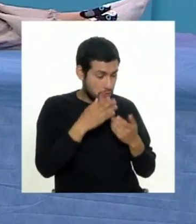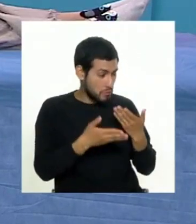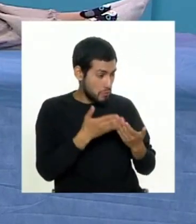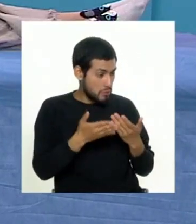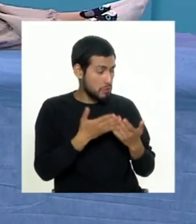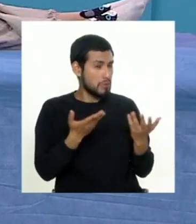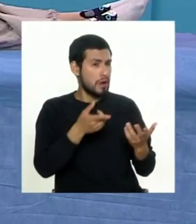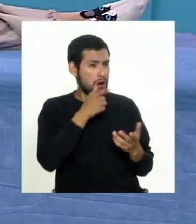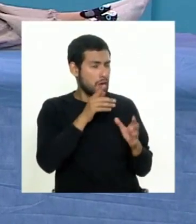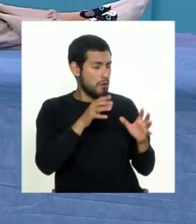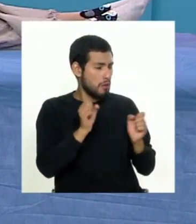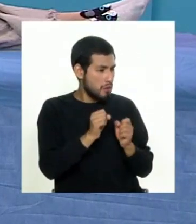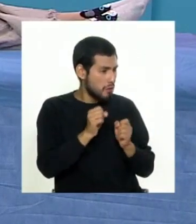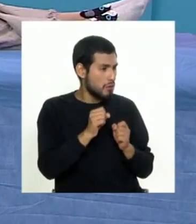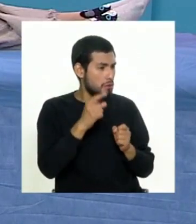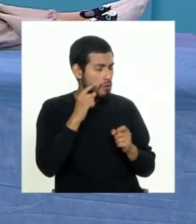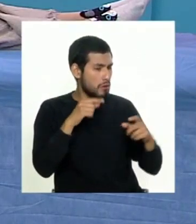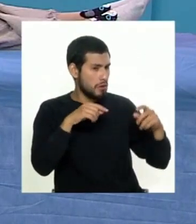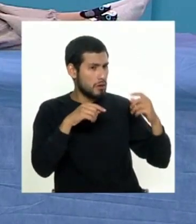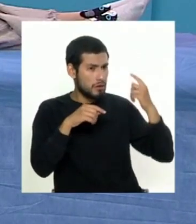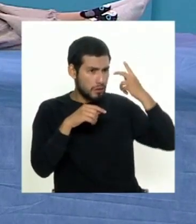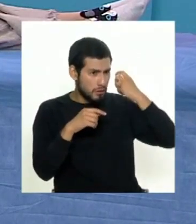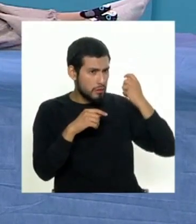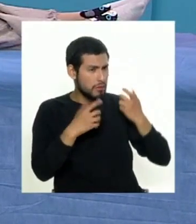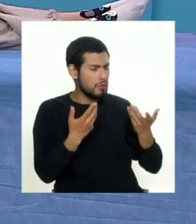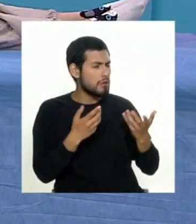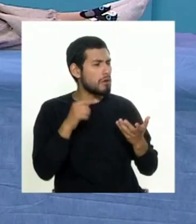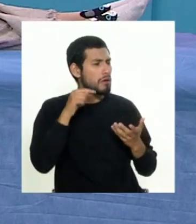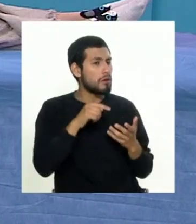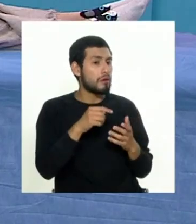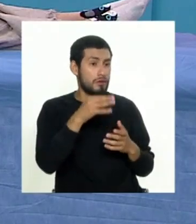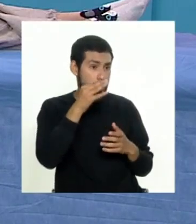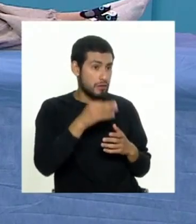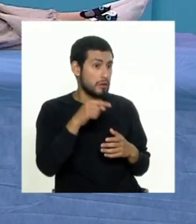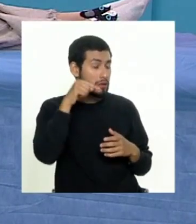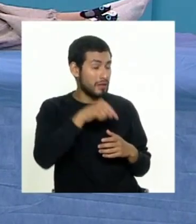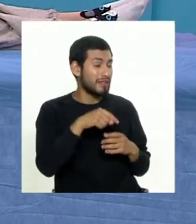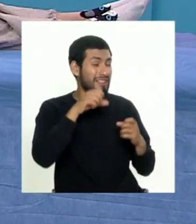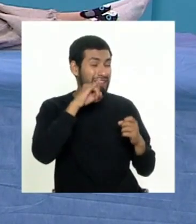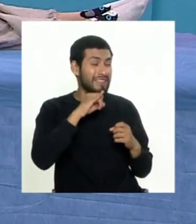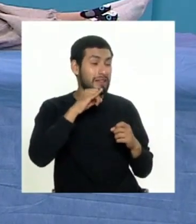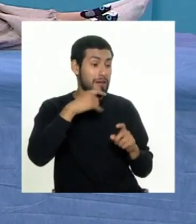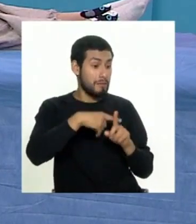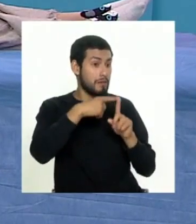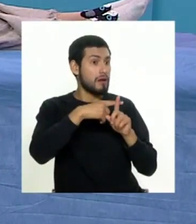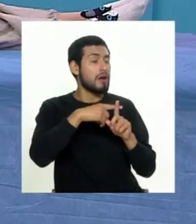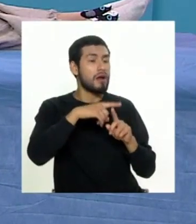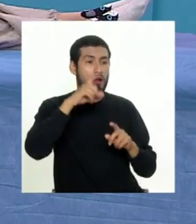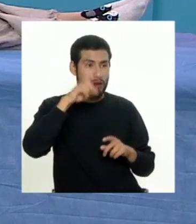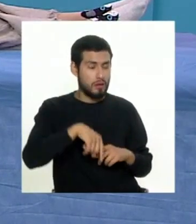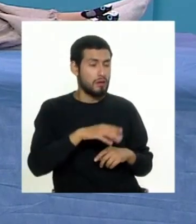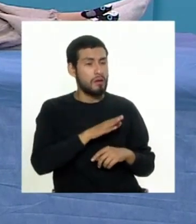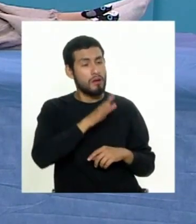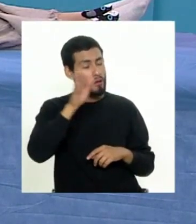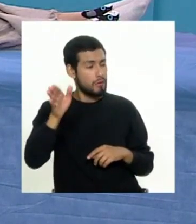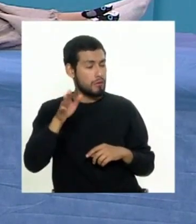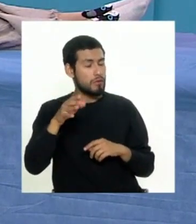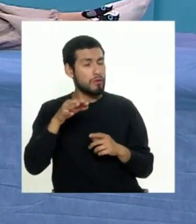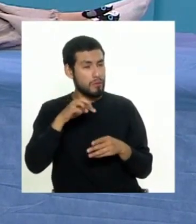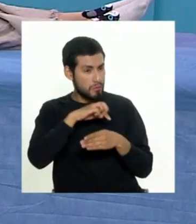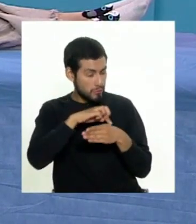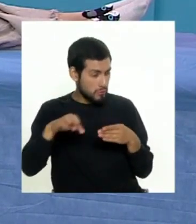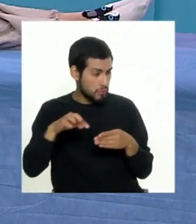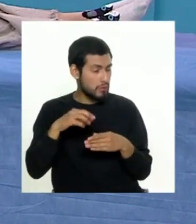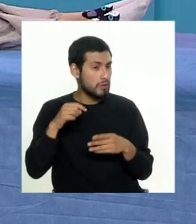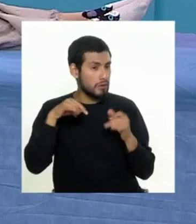un poquito de agua helada, colocamos internamente. Y claro, si esto ya fuera positivo, entonces sí ya tengo que derivarlo a un profesional,